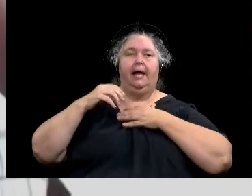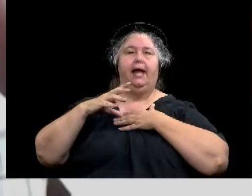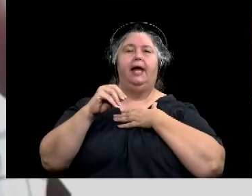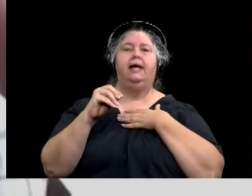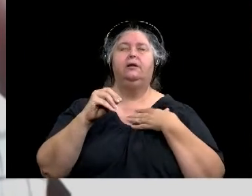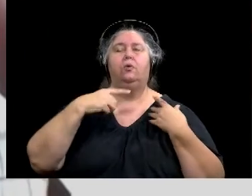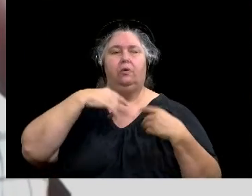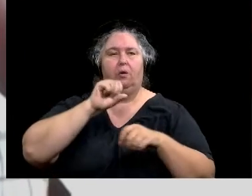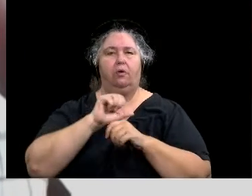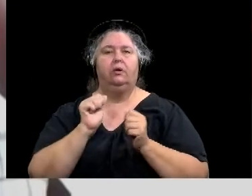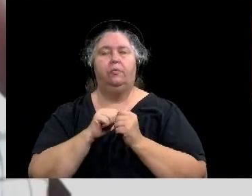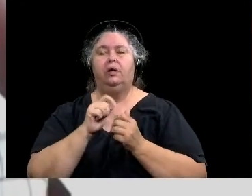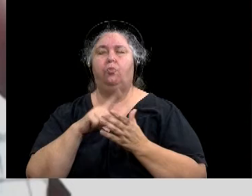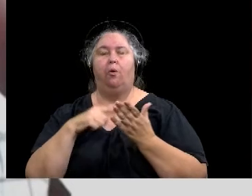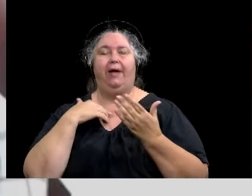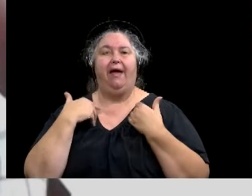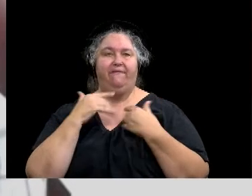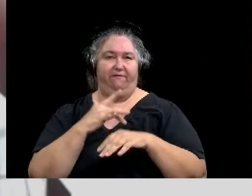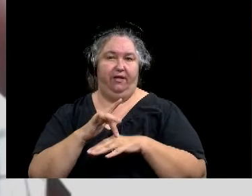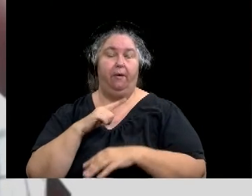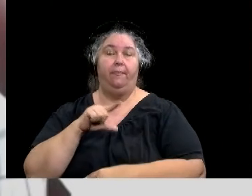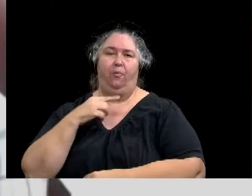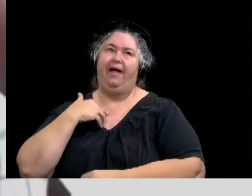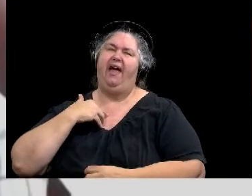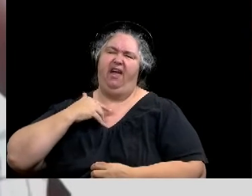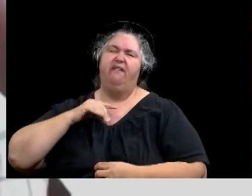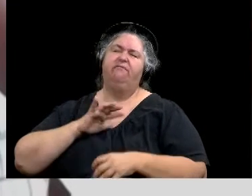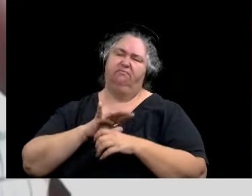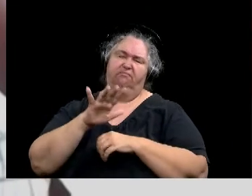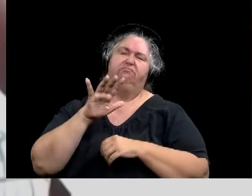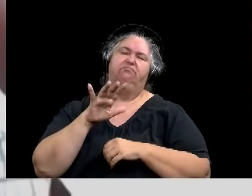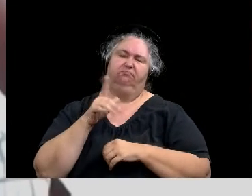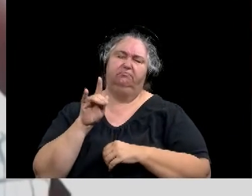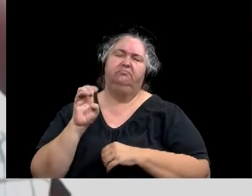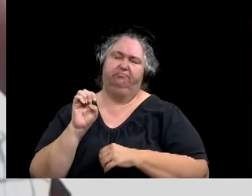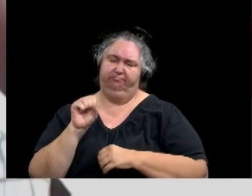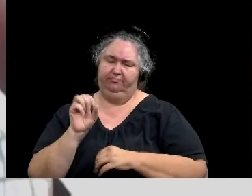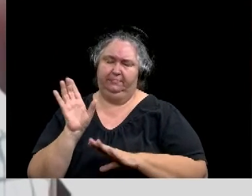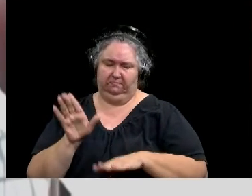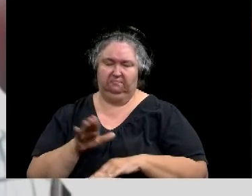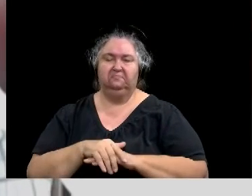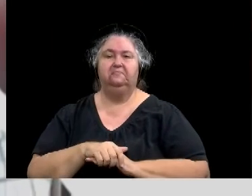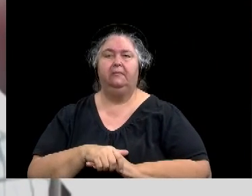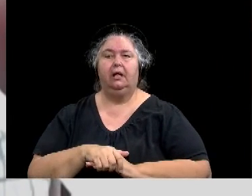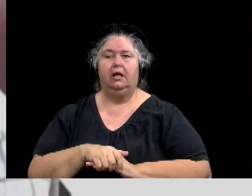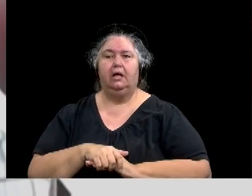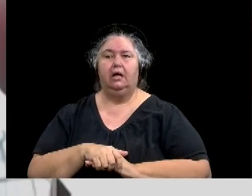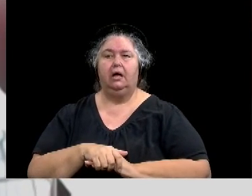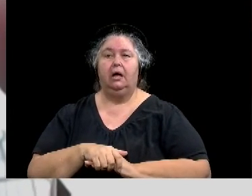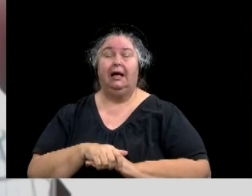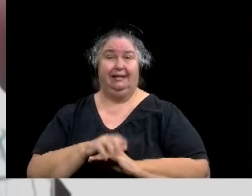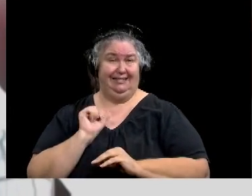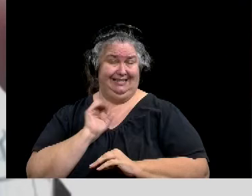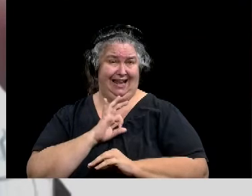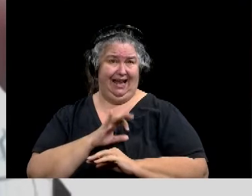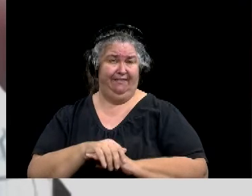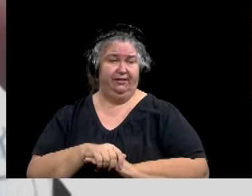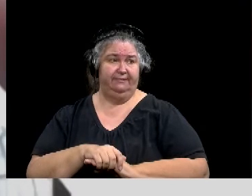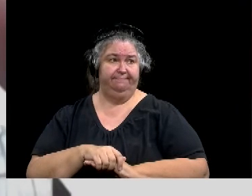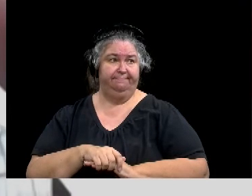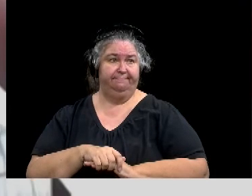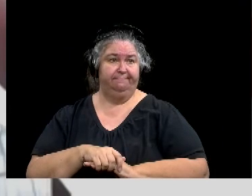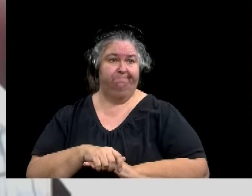y si tenemos lo que tenemos disponible y tenemos adecuados pp así es que